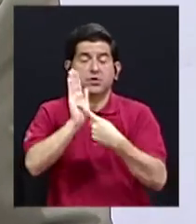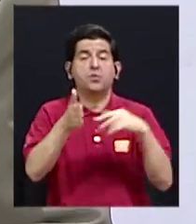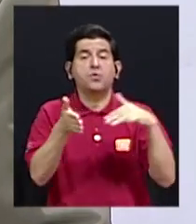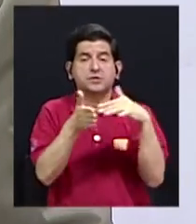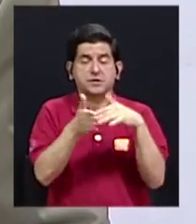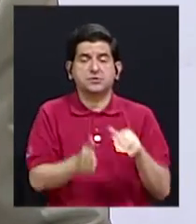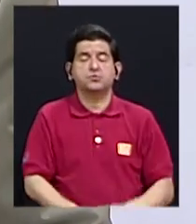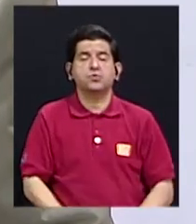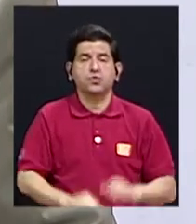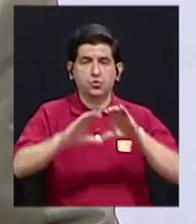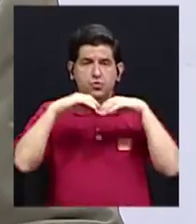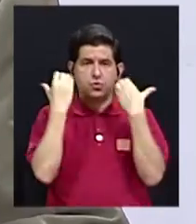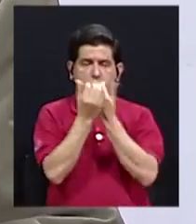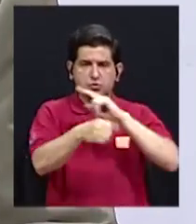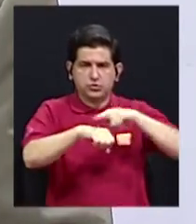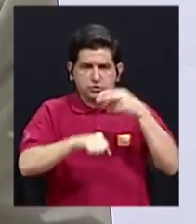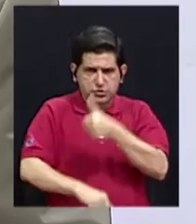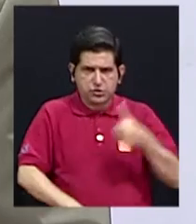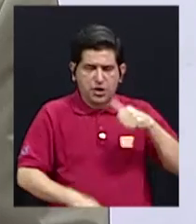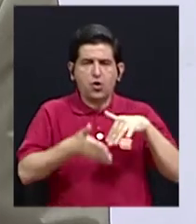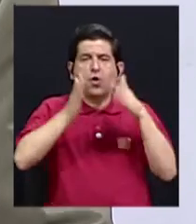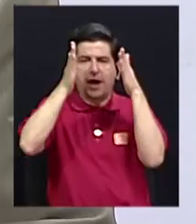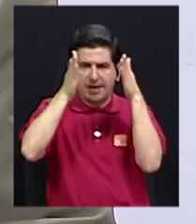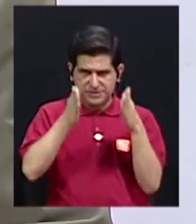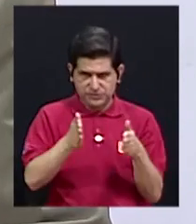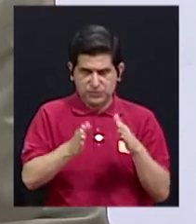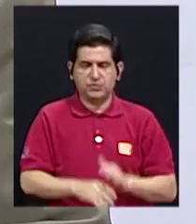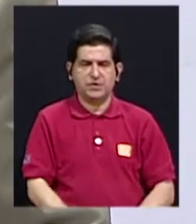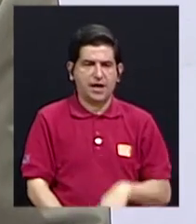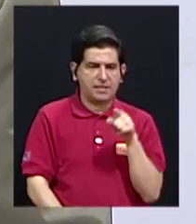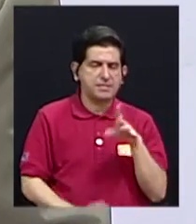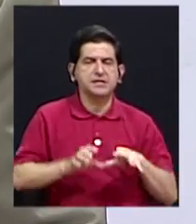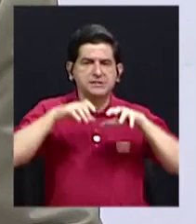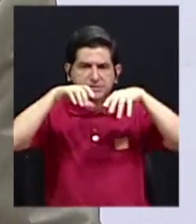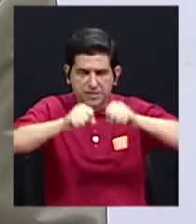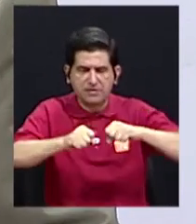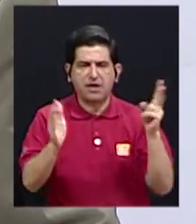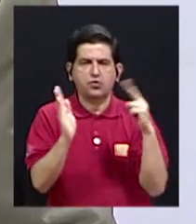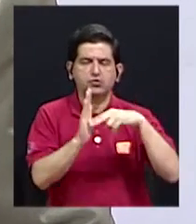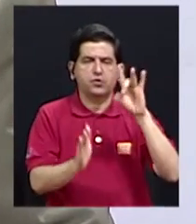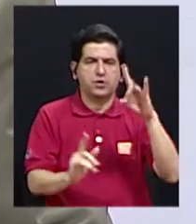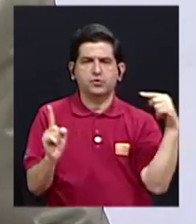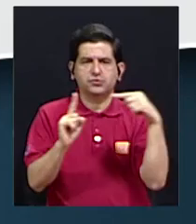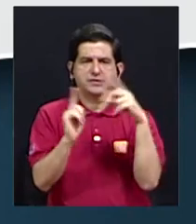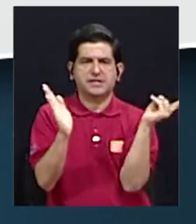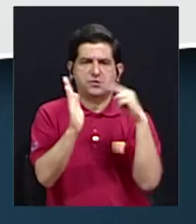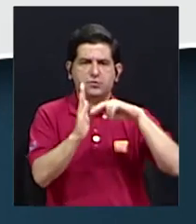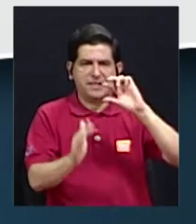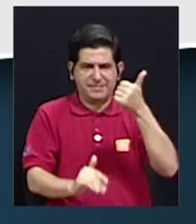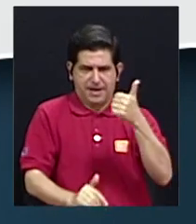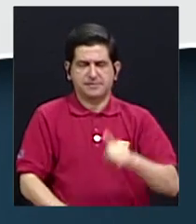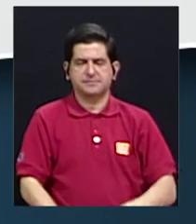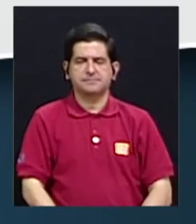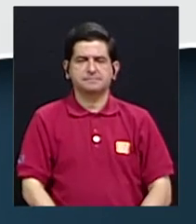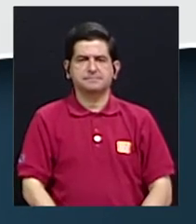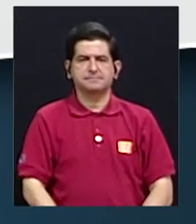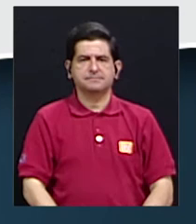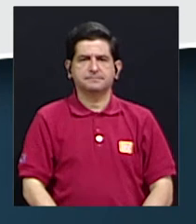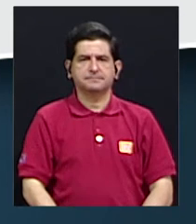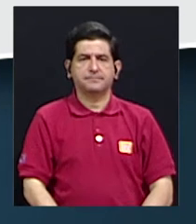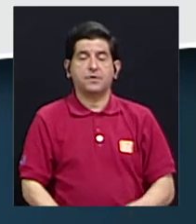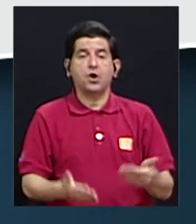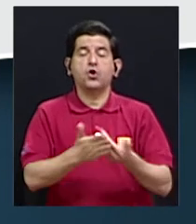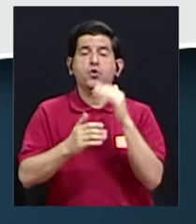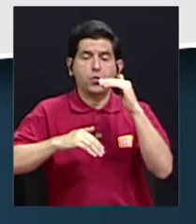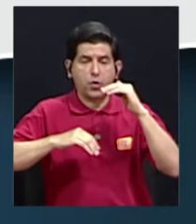estudio del conar con base en los estudiantes que se graduaron entre 2008 y 2010 además el